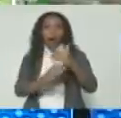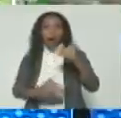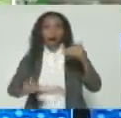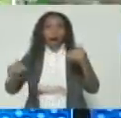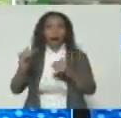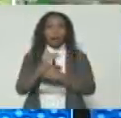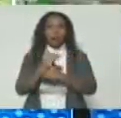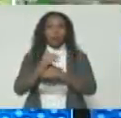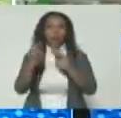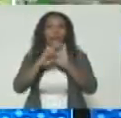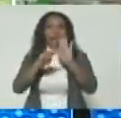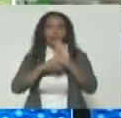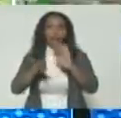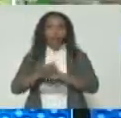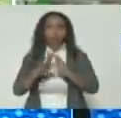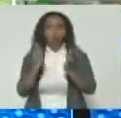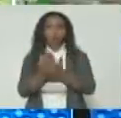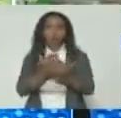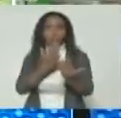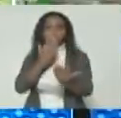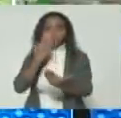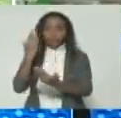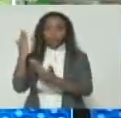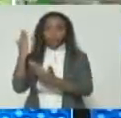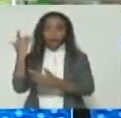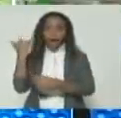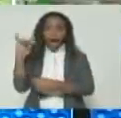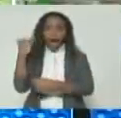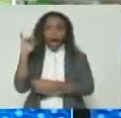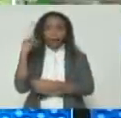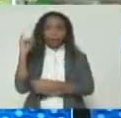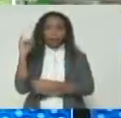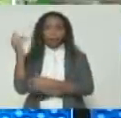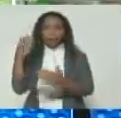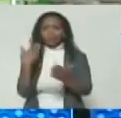mundo. Y ahí está, demostrado.